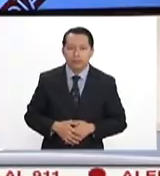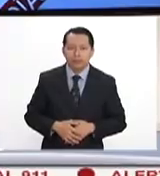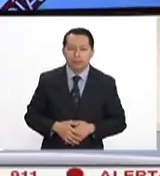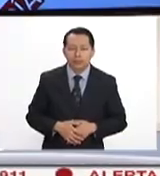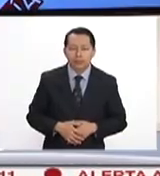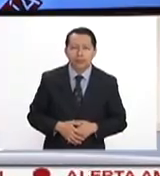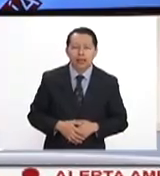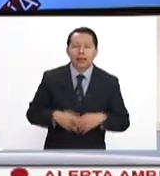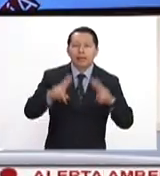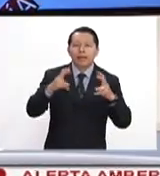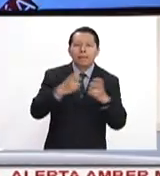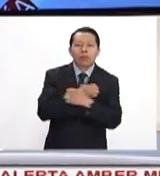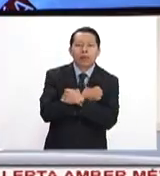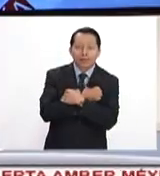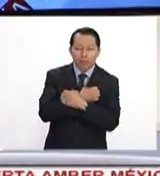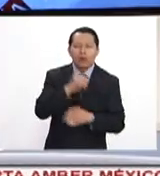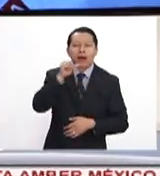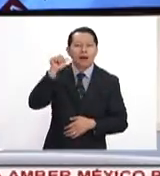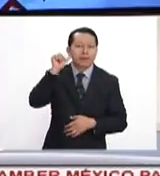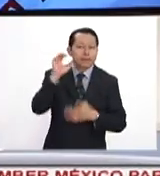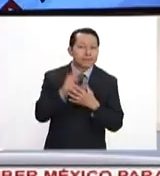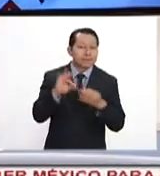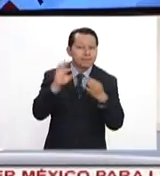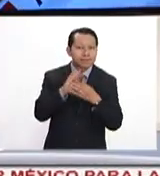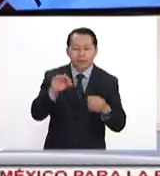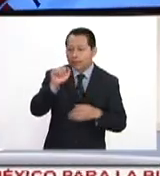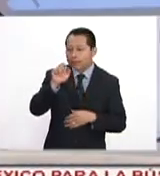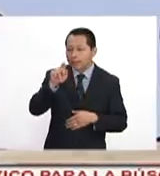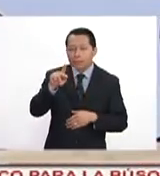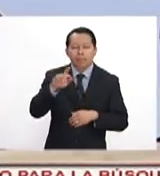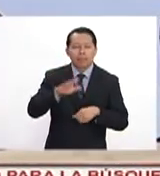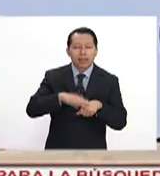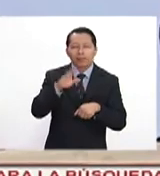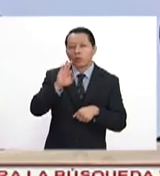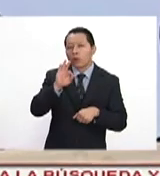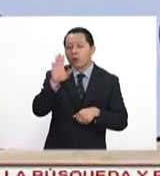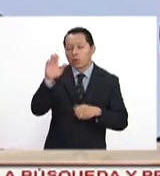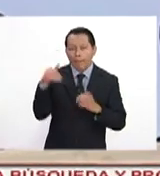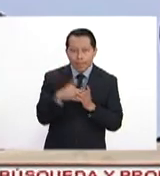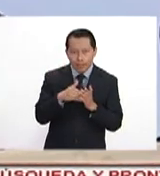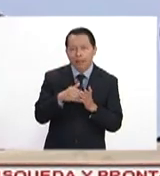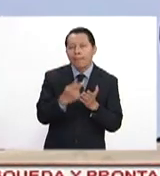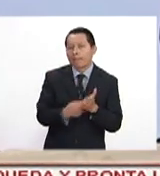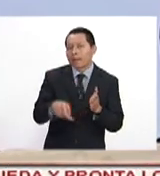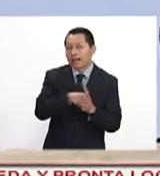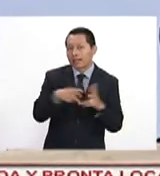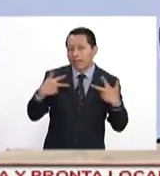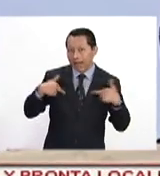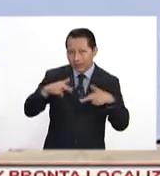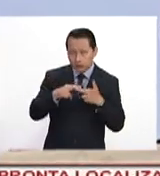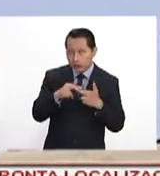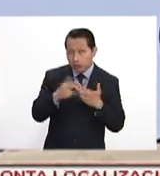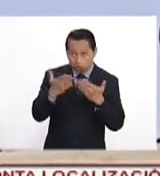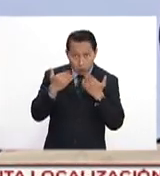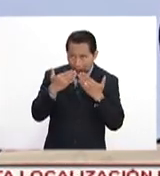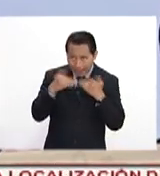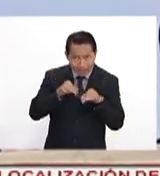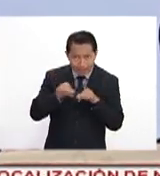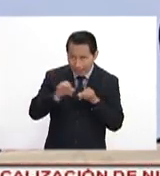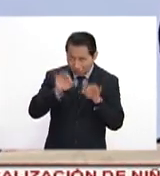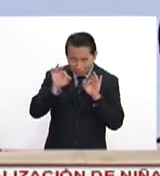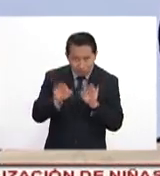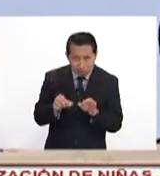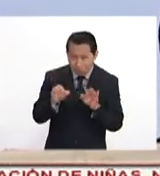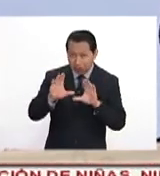En temas educativos, ayer le informábamos que la SEP recuperó más de 44,000 plazas de maestros que no eran ocupadas para